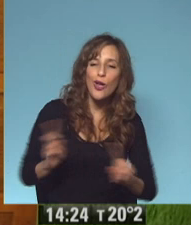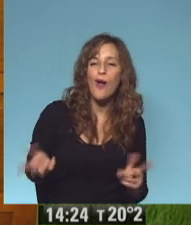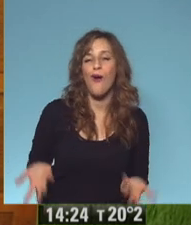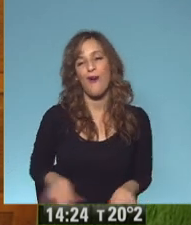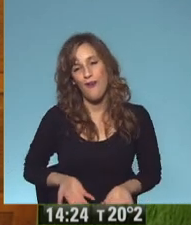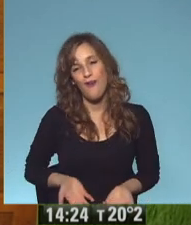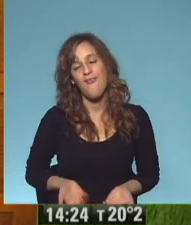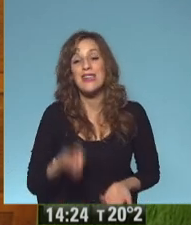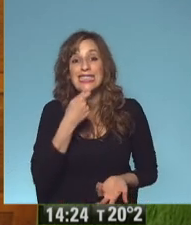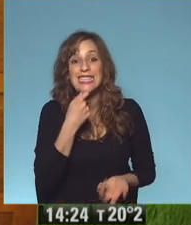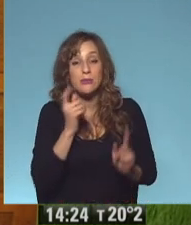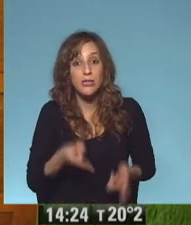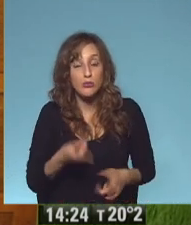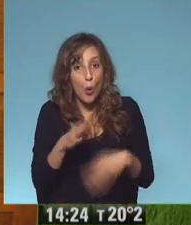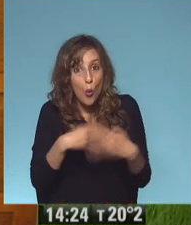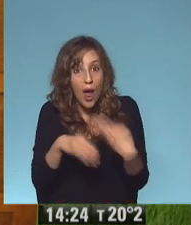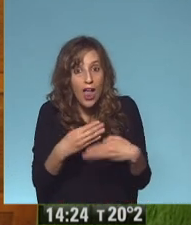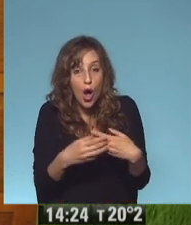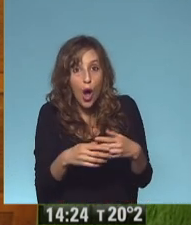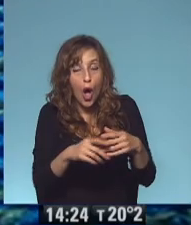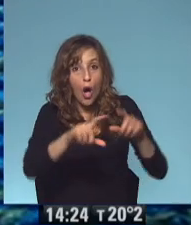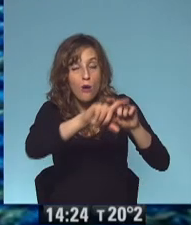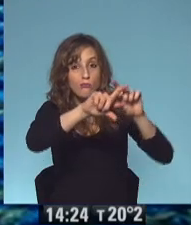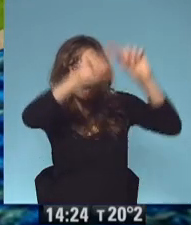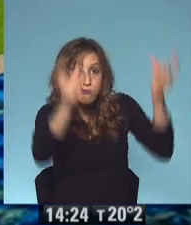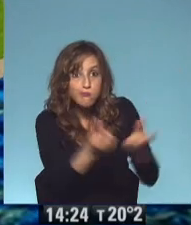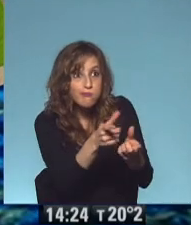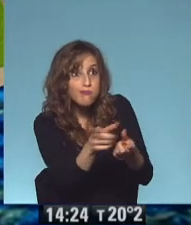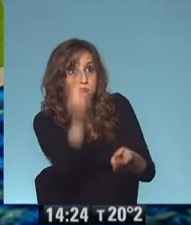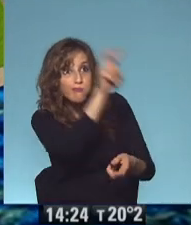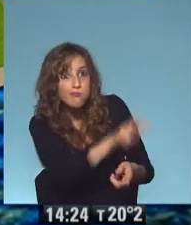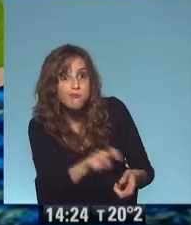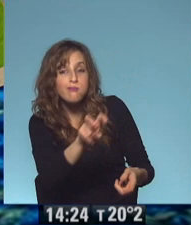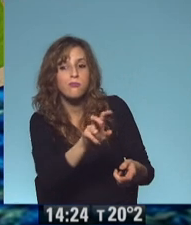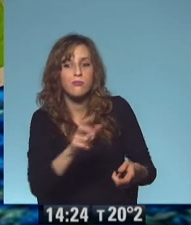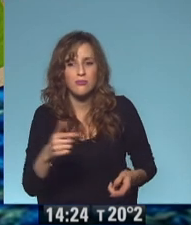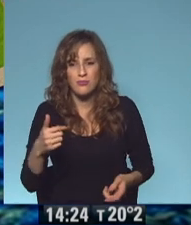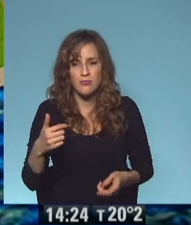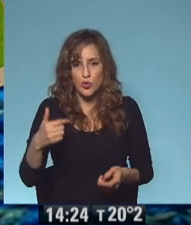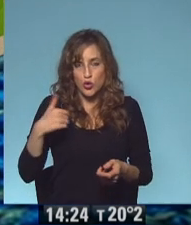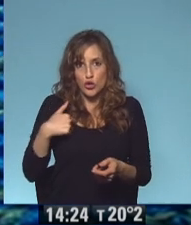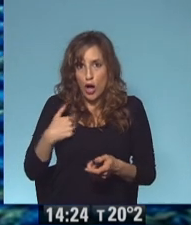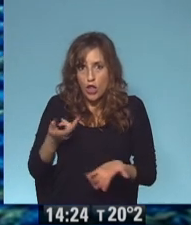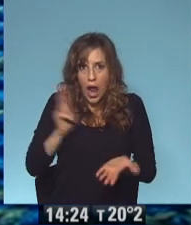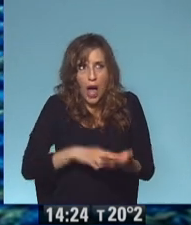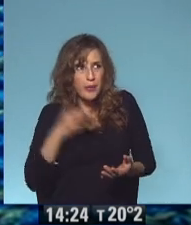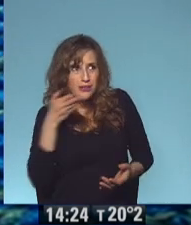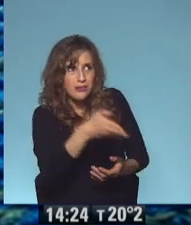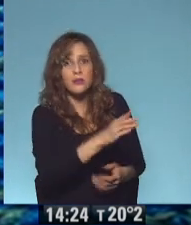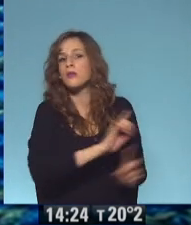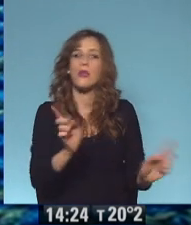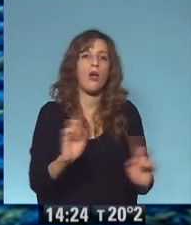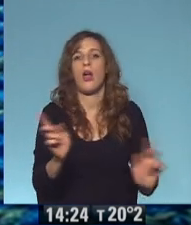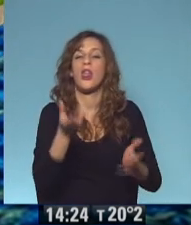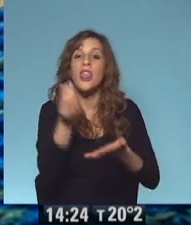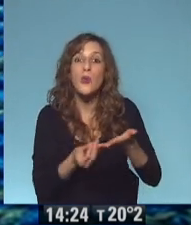a la vuelta al mundo, yo prometo agarrarte fuerte. Ni loco, me vuelvo a subir a ese juego. En el plano parece